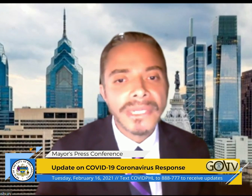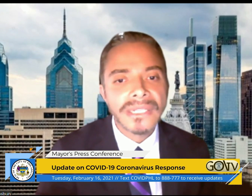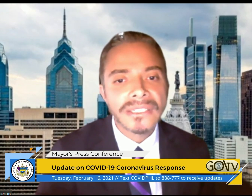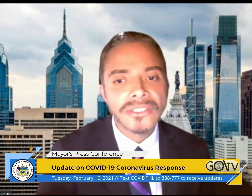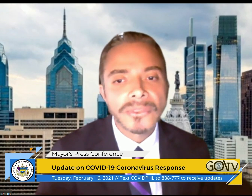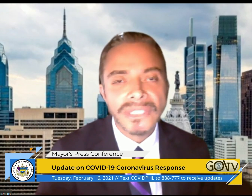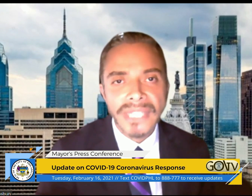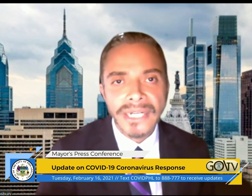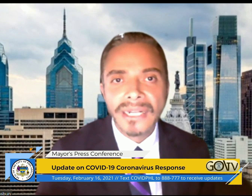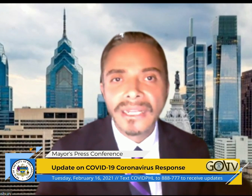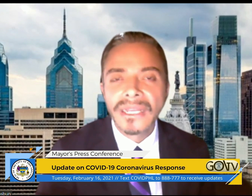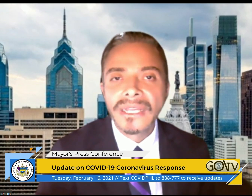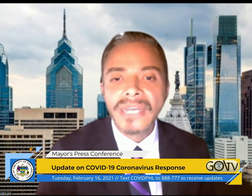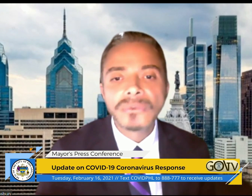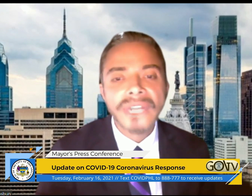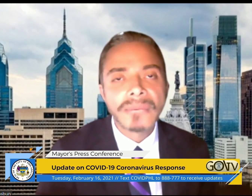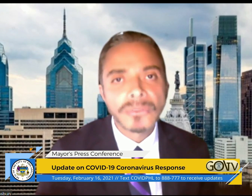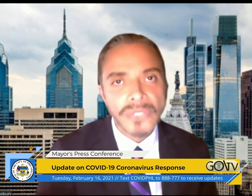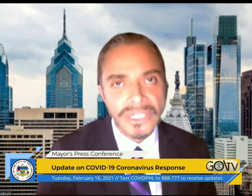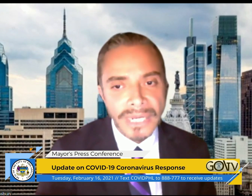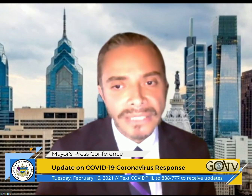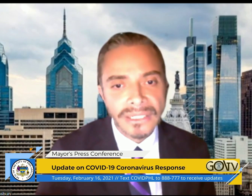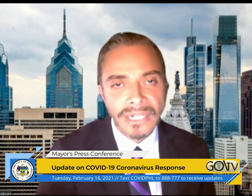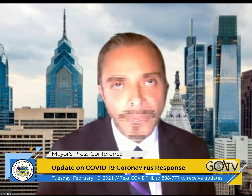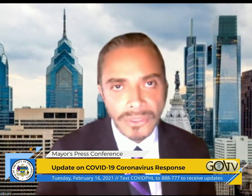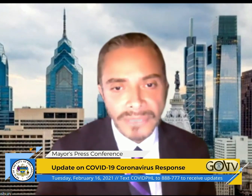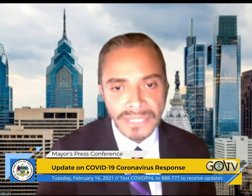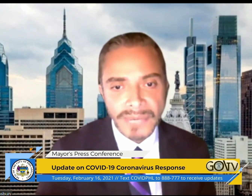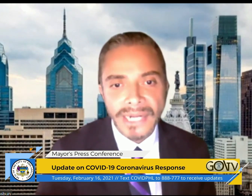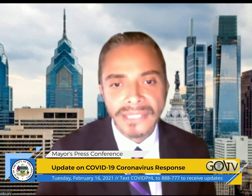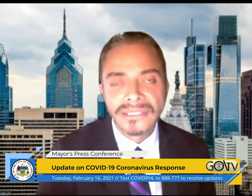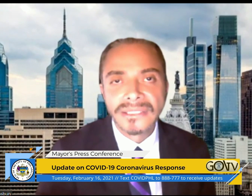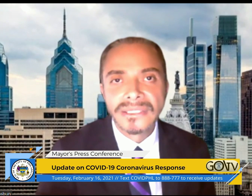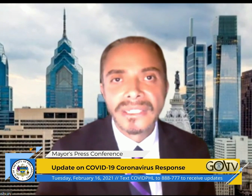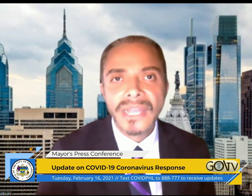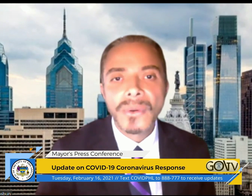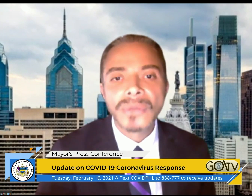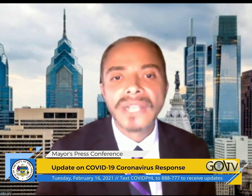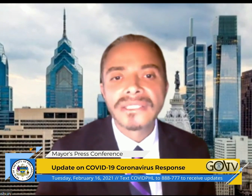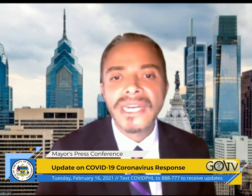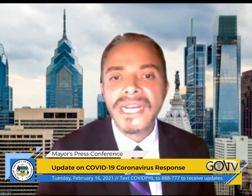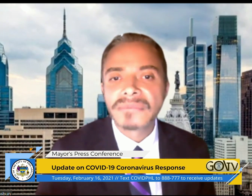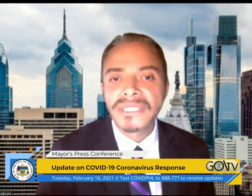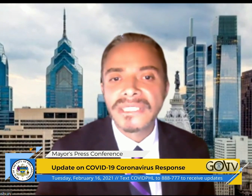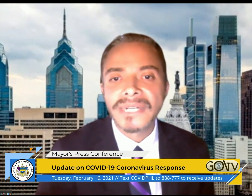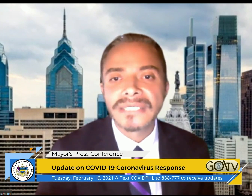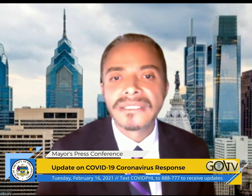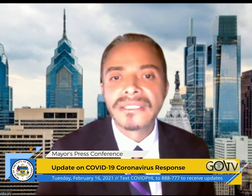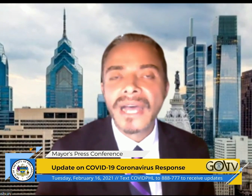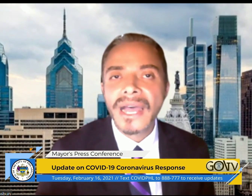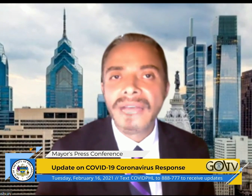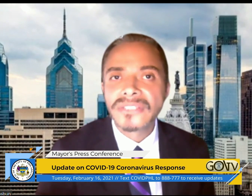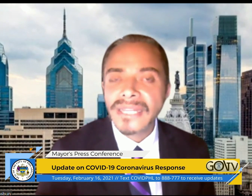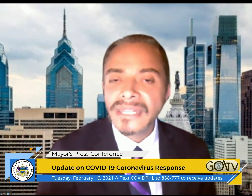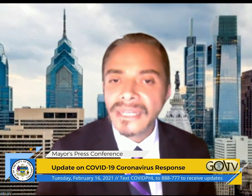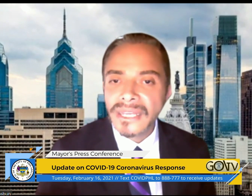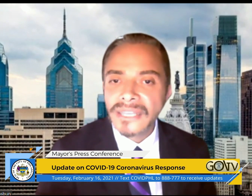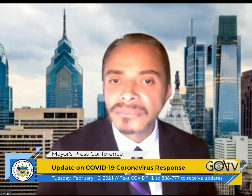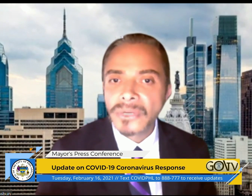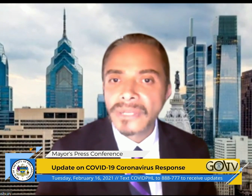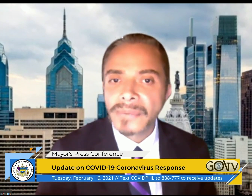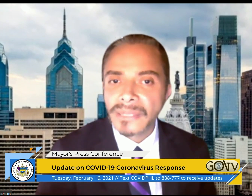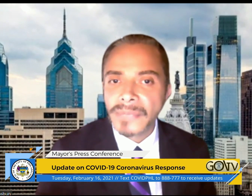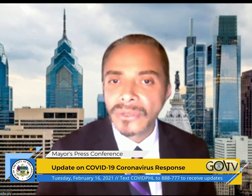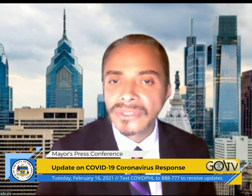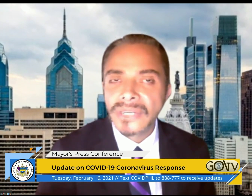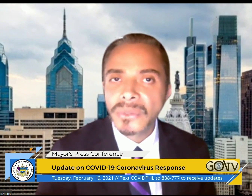farmacias independientes como Centennial y anunciaremos muchas más la próxima semana. En cuanto a las clínicas masivas, están dirigidas